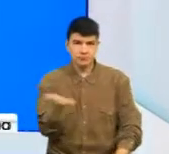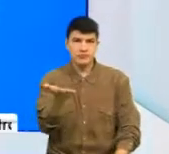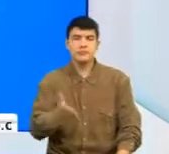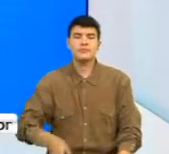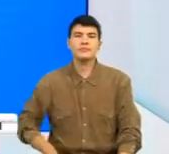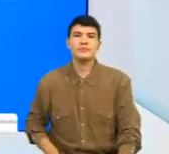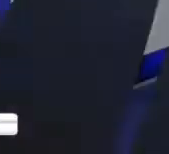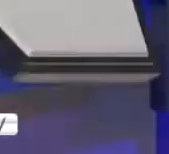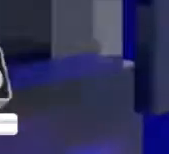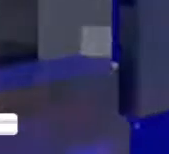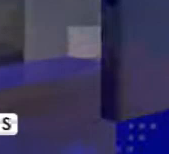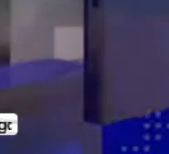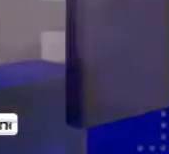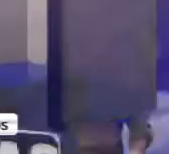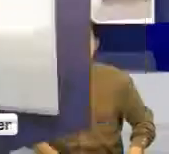personas reportadas